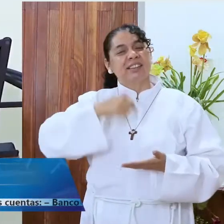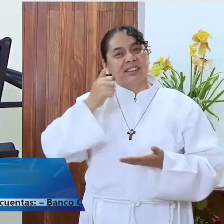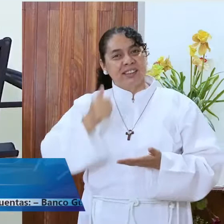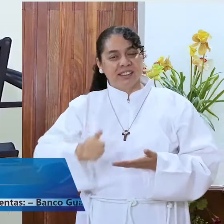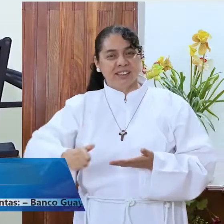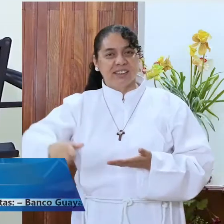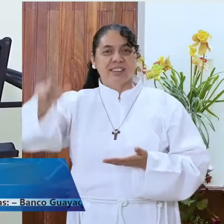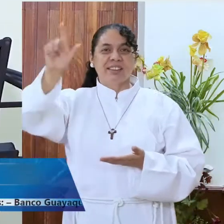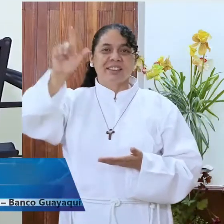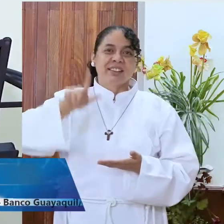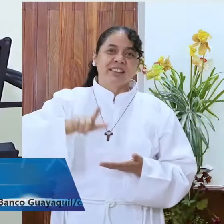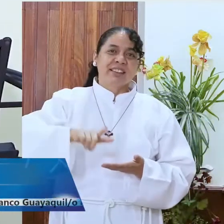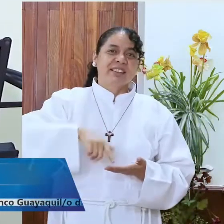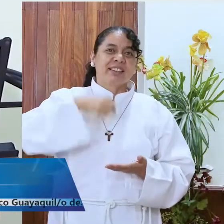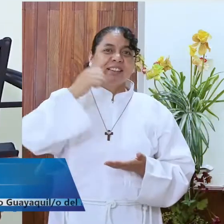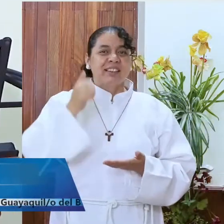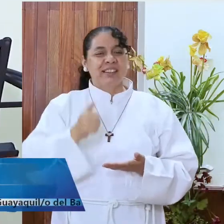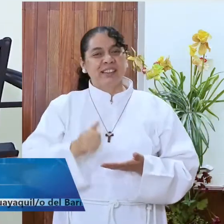aleluya